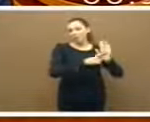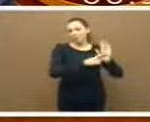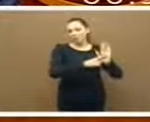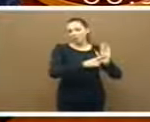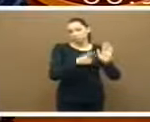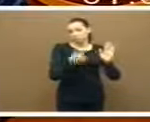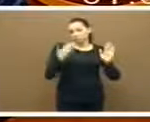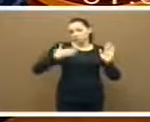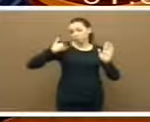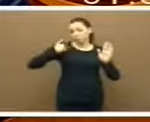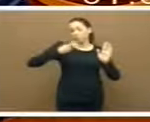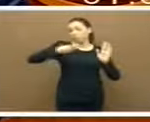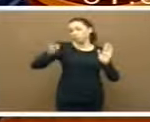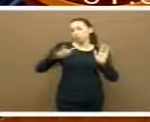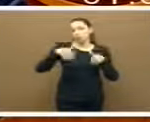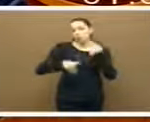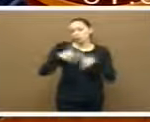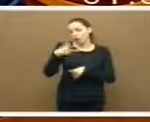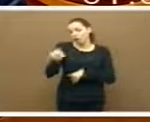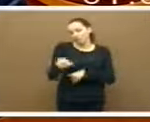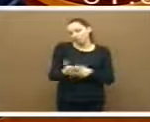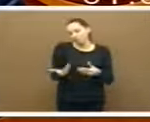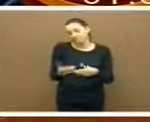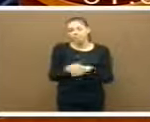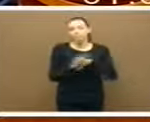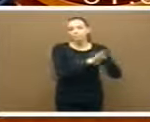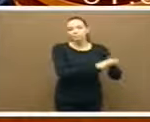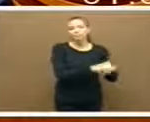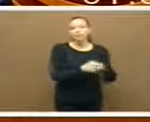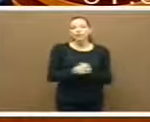esta Asamblea. En lo que refiere concretamente